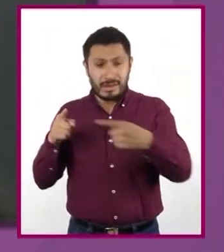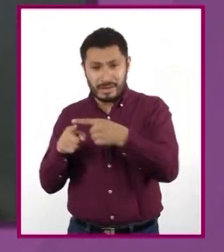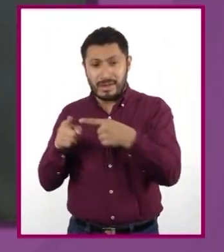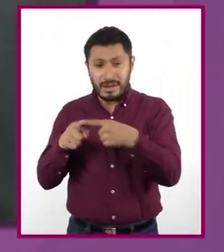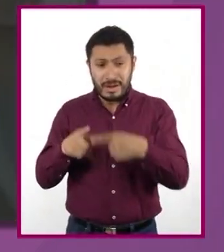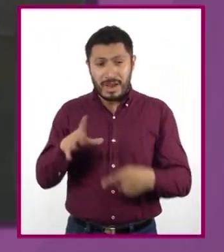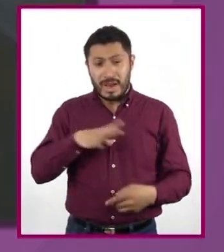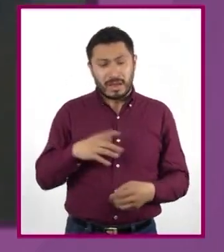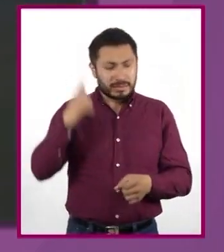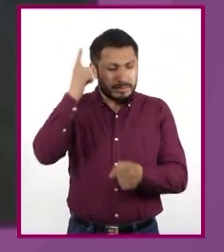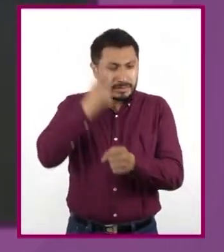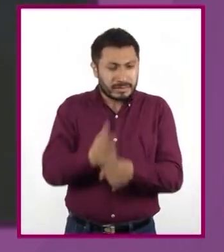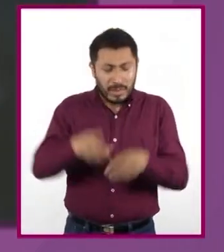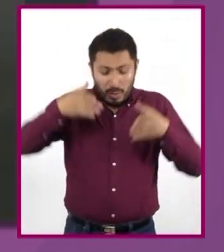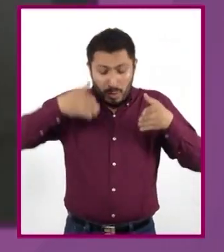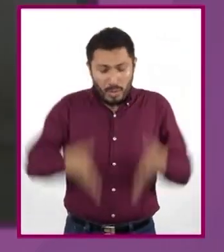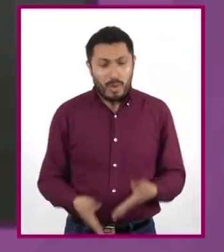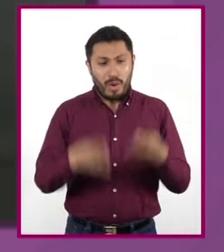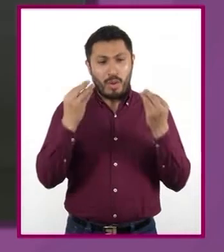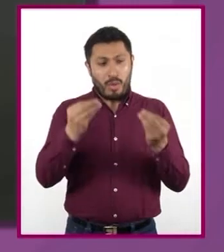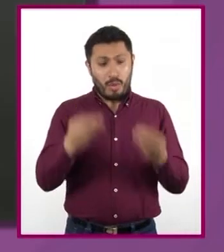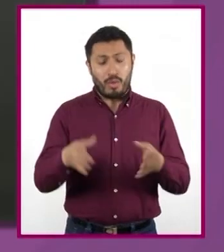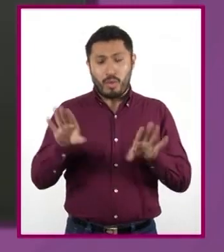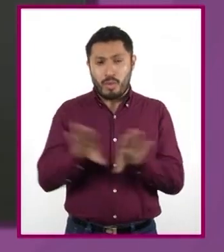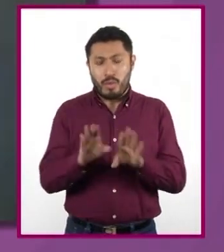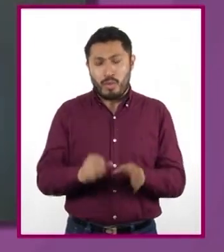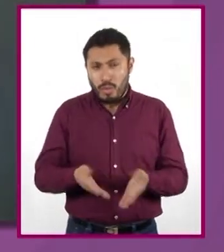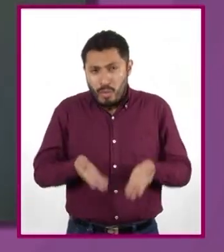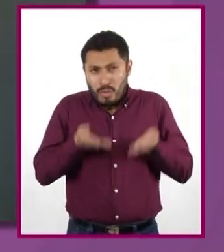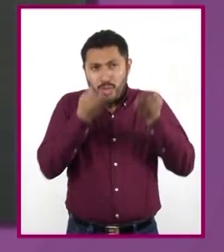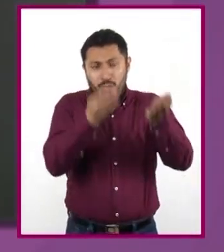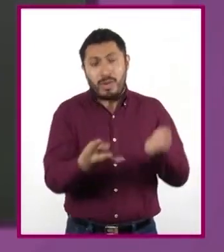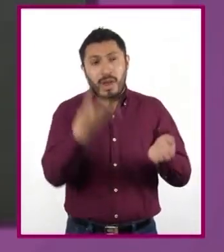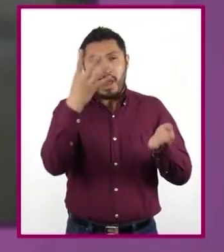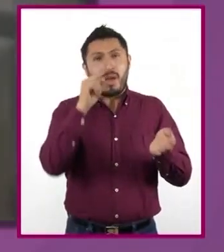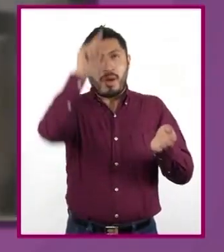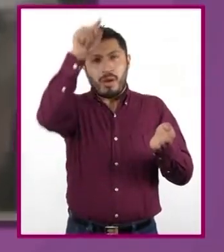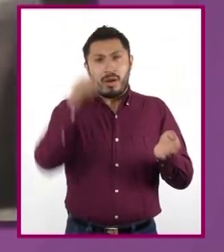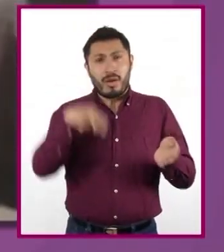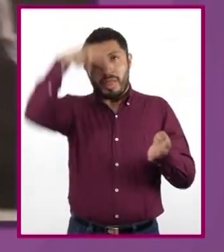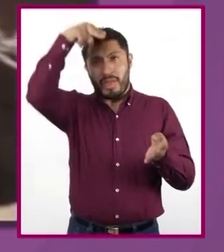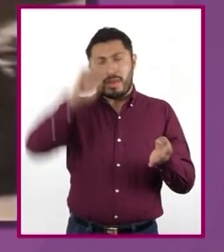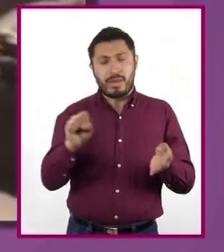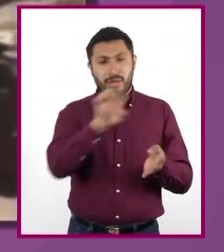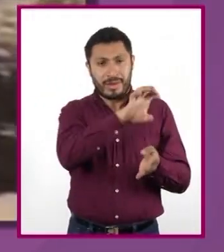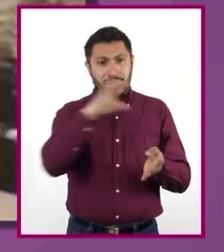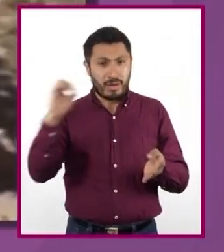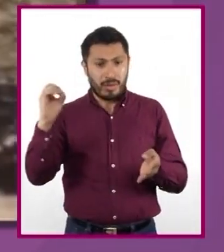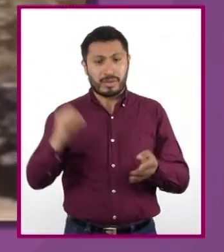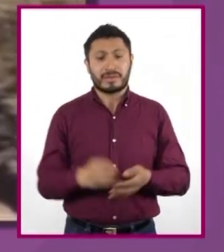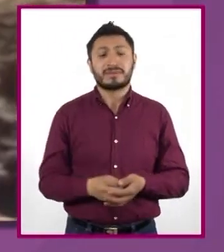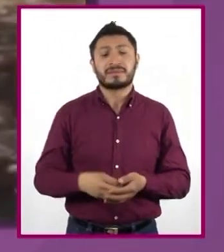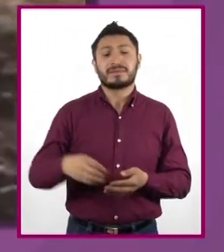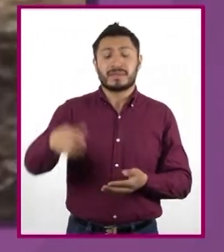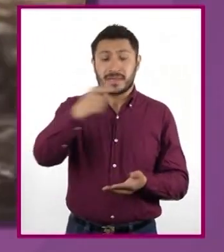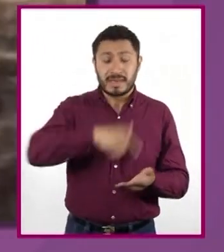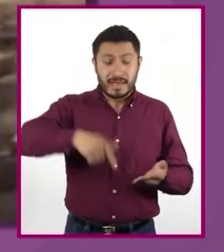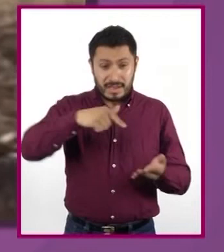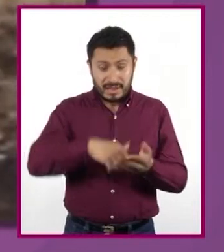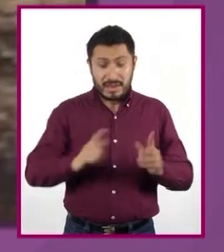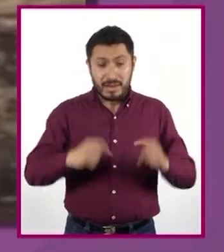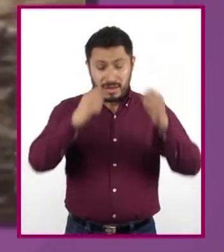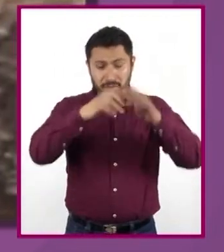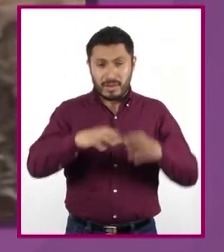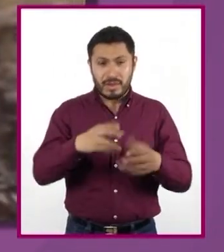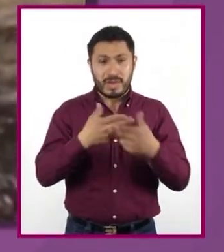se encontró un enterramiento múltiple cuya ofrenda aludía a los 4 puntos cardinales. El Templo de las Calaveras